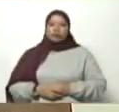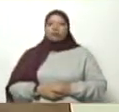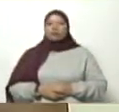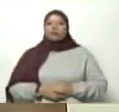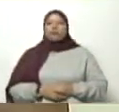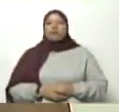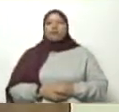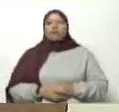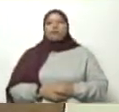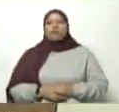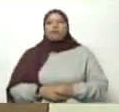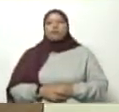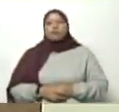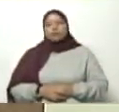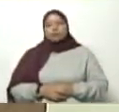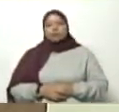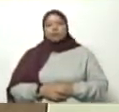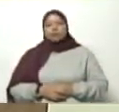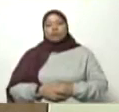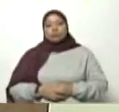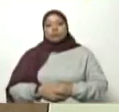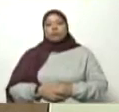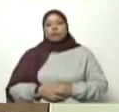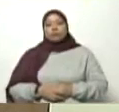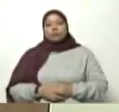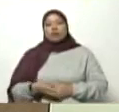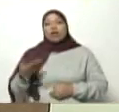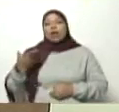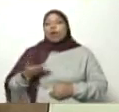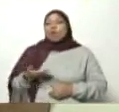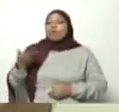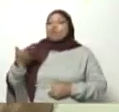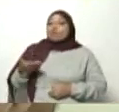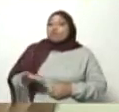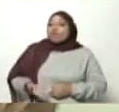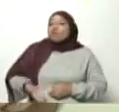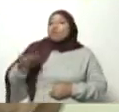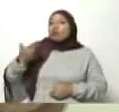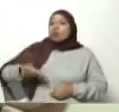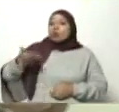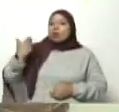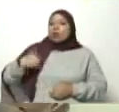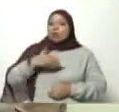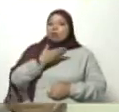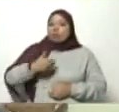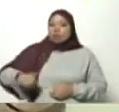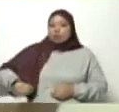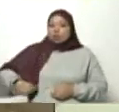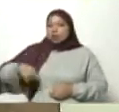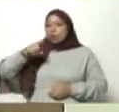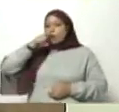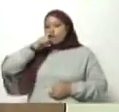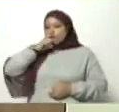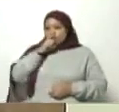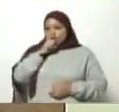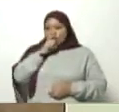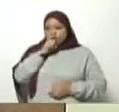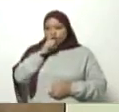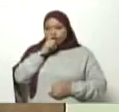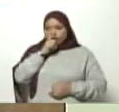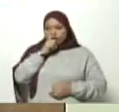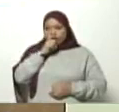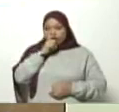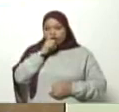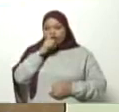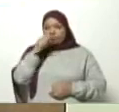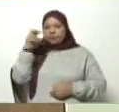Bueno, creo que la importancia fundamental de la presencia del presidente Nicolás Maduro